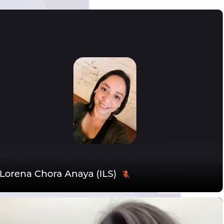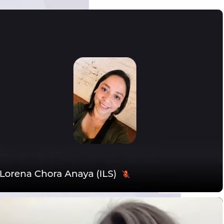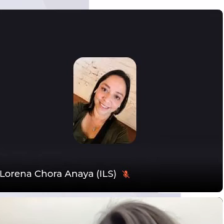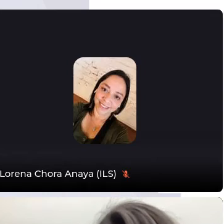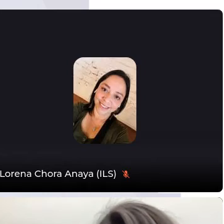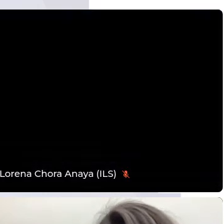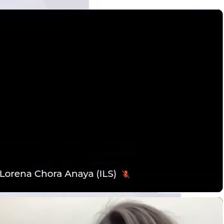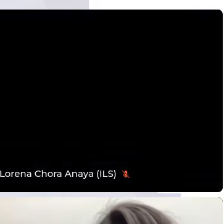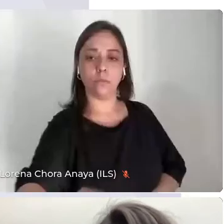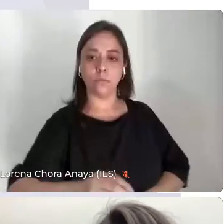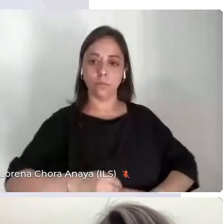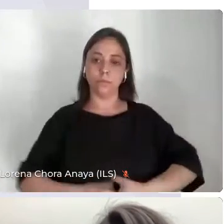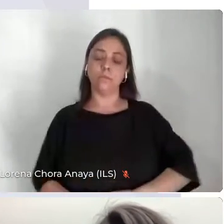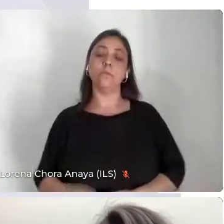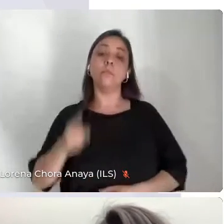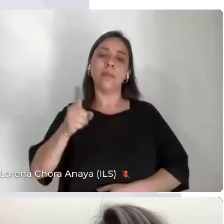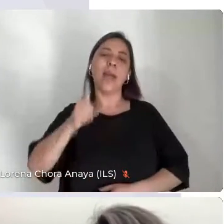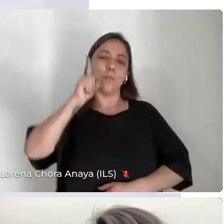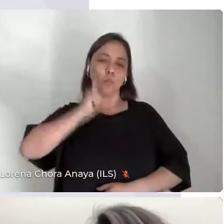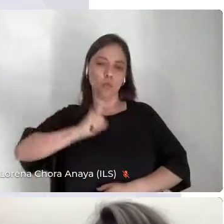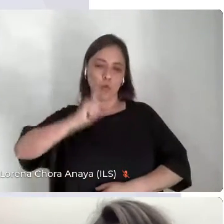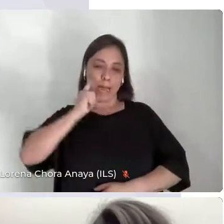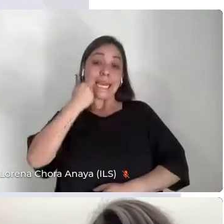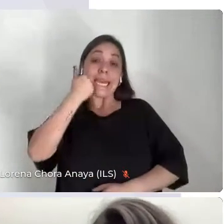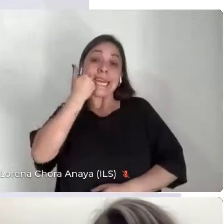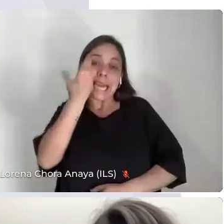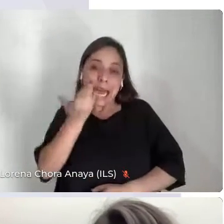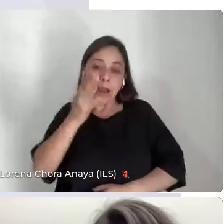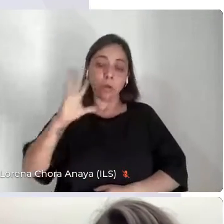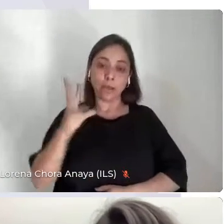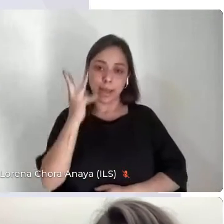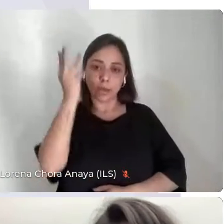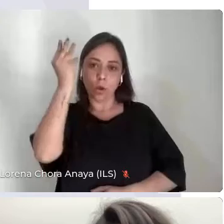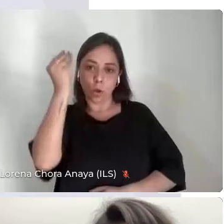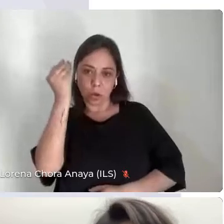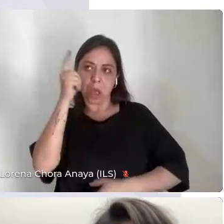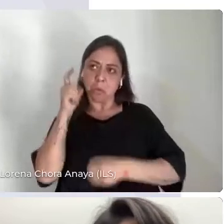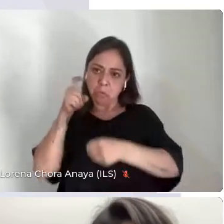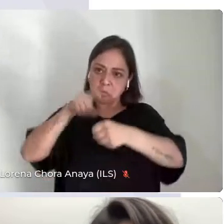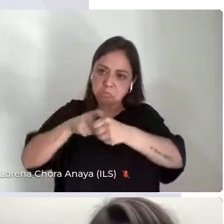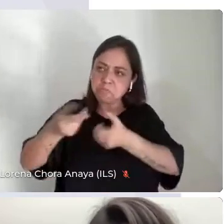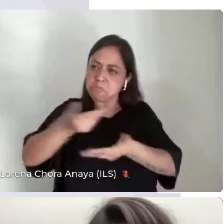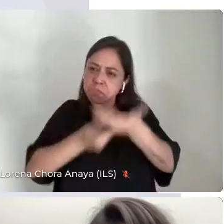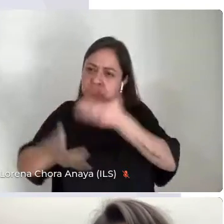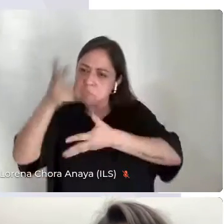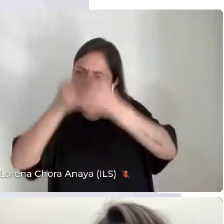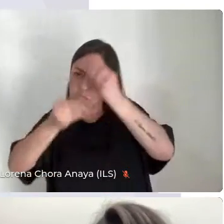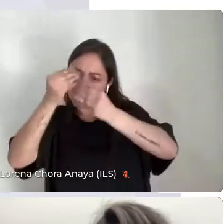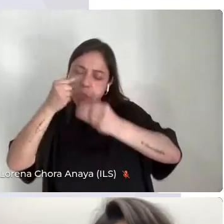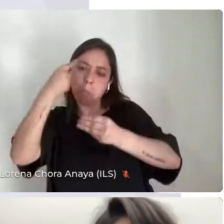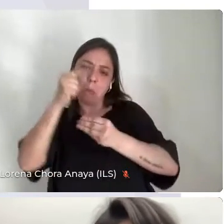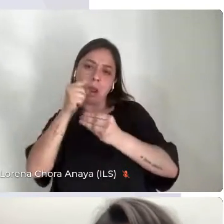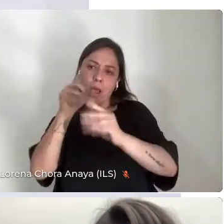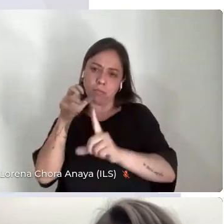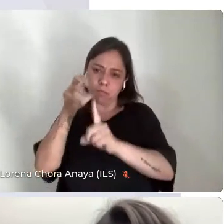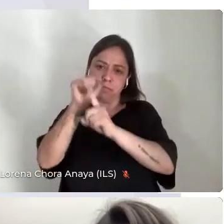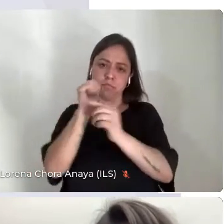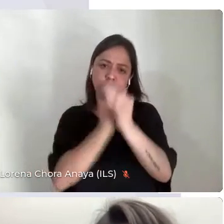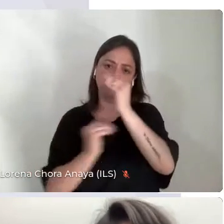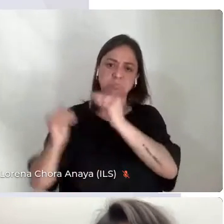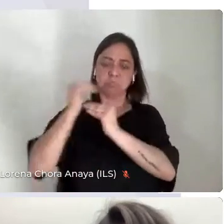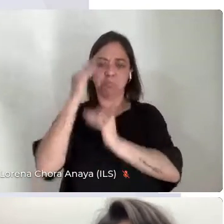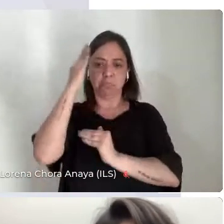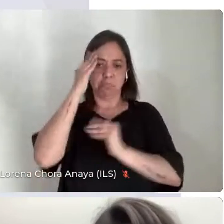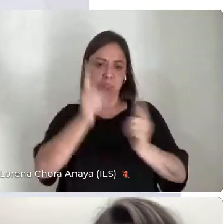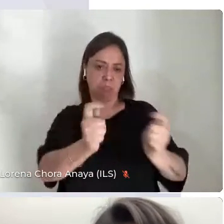involucrarse en el mundo de la tecnología o que quieren hacer carrera en el mundo de la tecnología hasta llegar a cargos de liderazgo. Un poco con el propósito